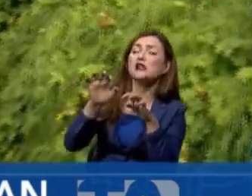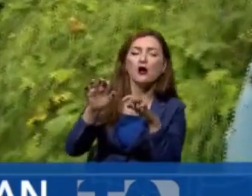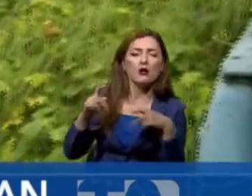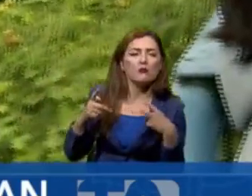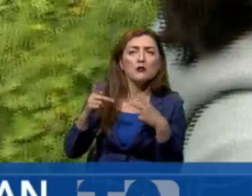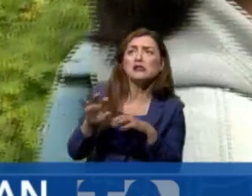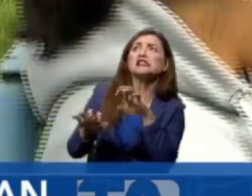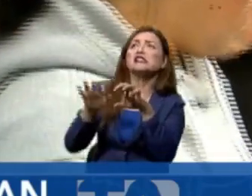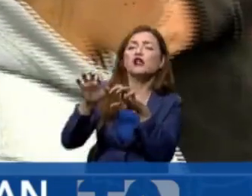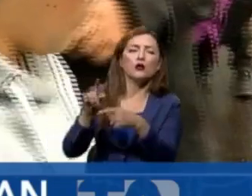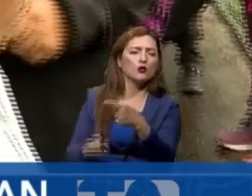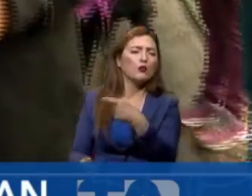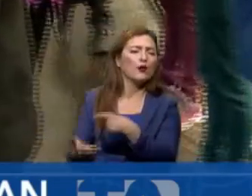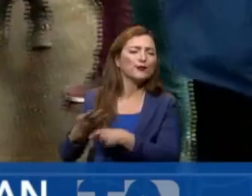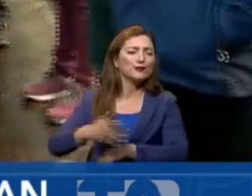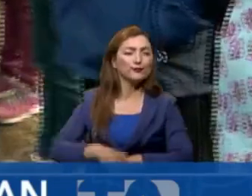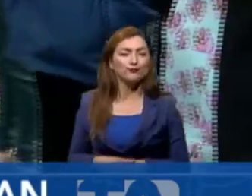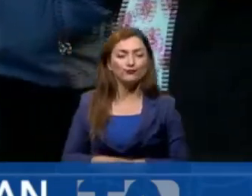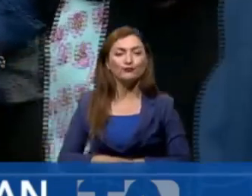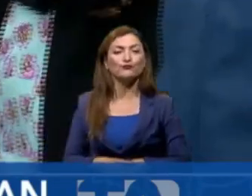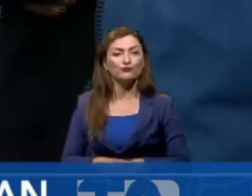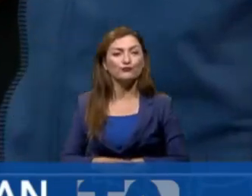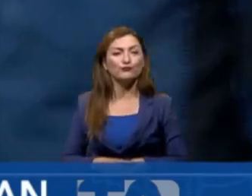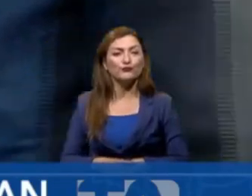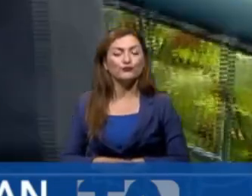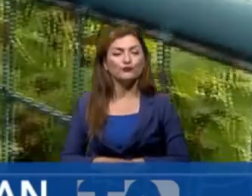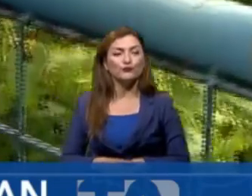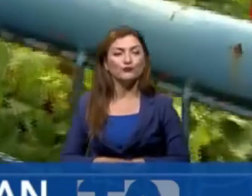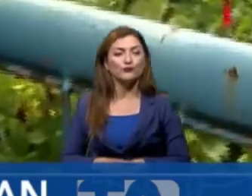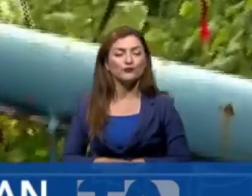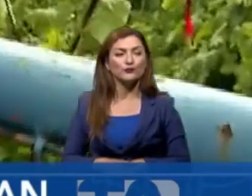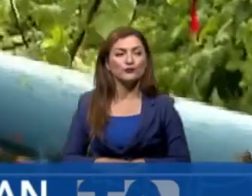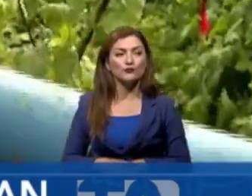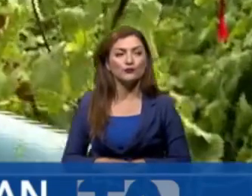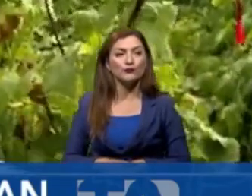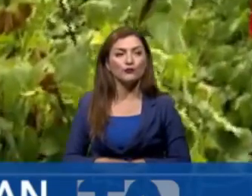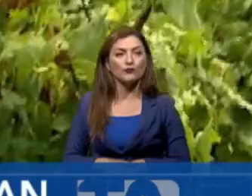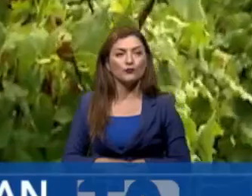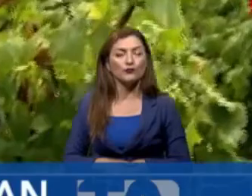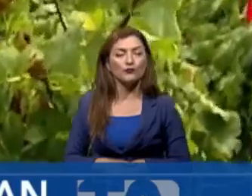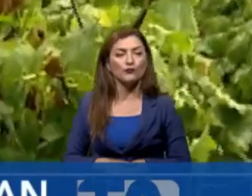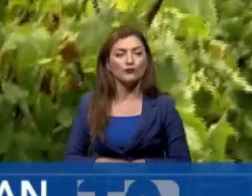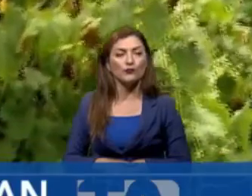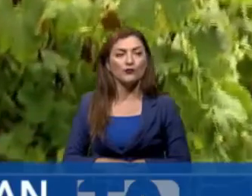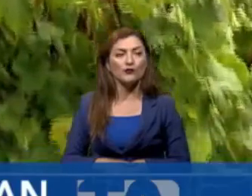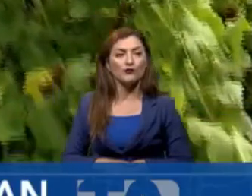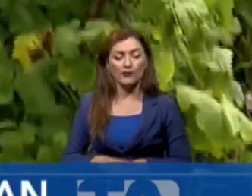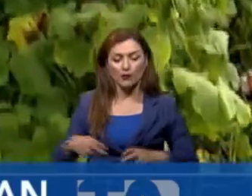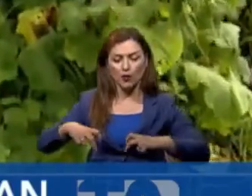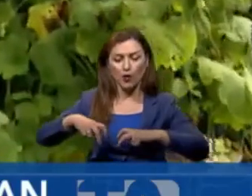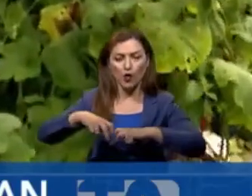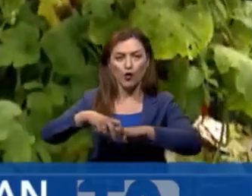y vienen También acá pasamos cruzamos aquí todos cruzamos aquí y Los ladrones